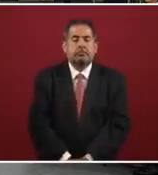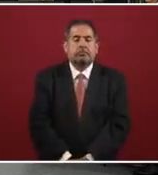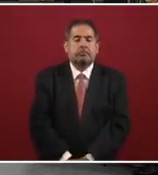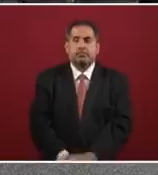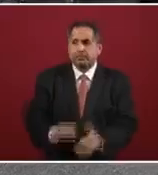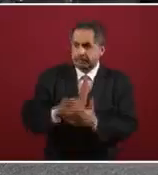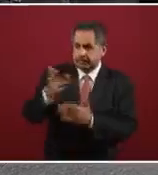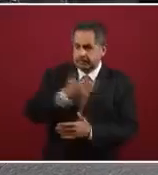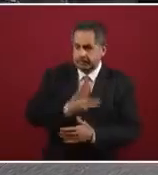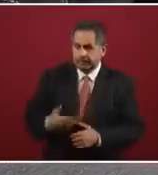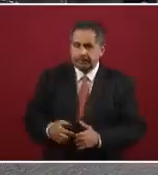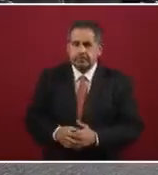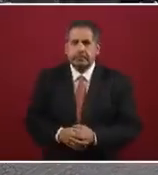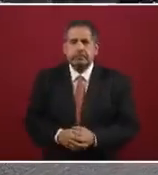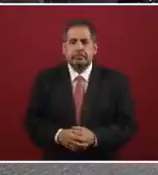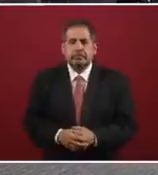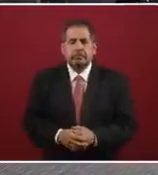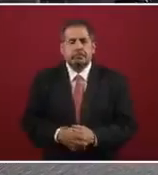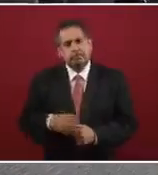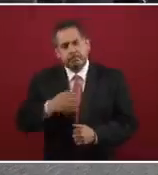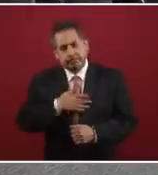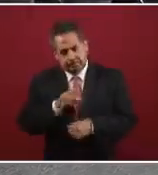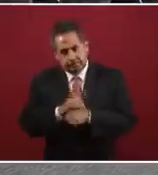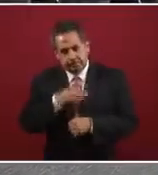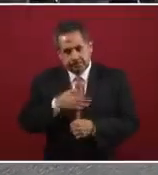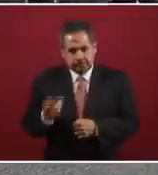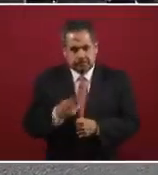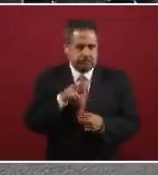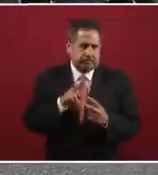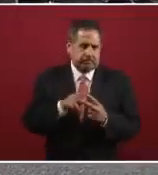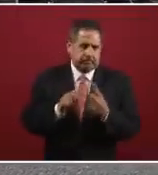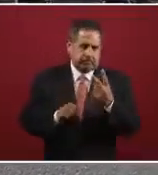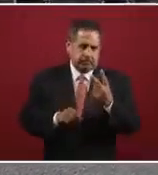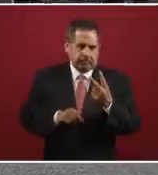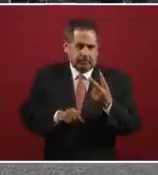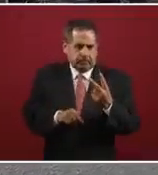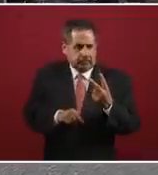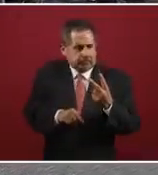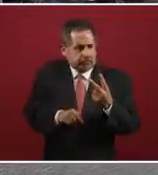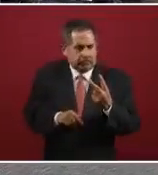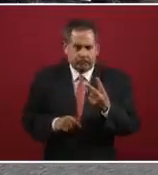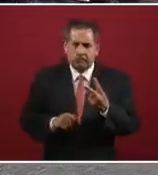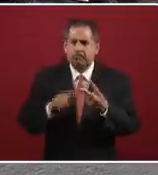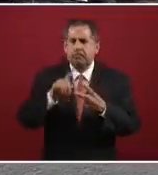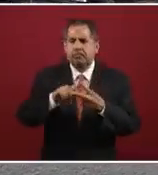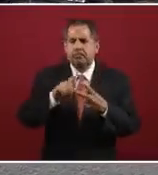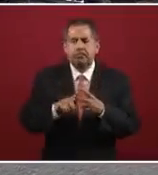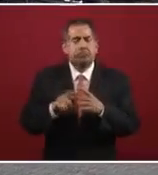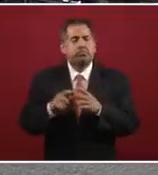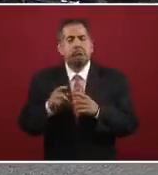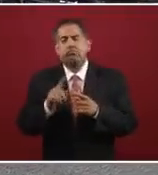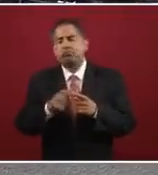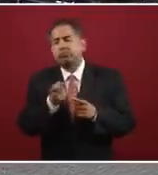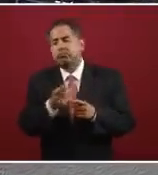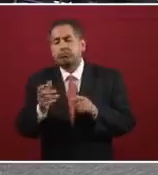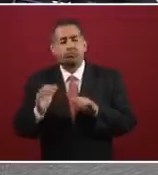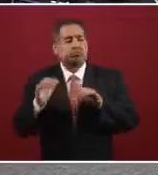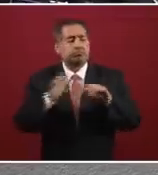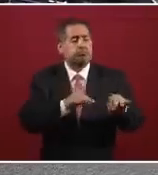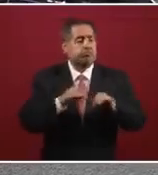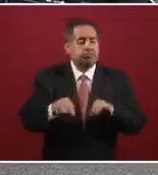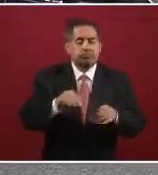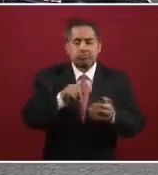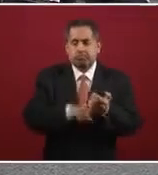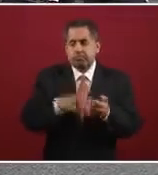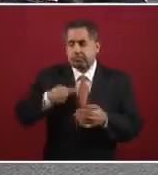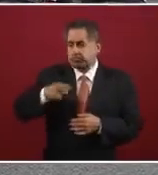gracias presidente buenos días para consultarle dos temas el primero es sobre las condiciones laborales en las que trabajan los servidores de